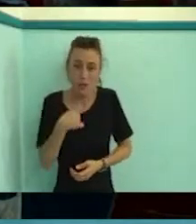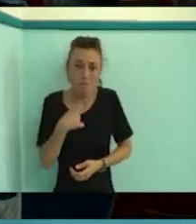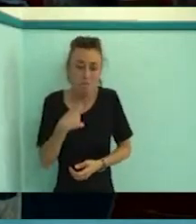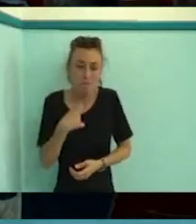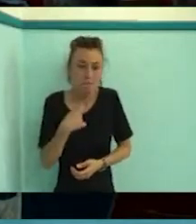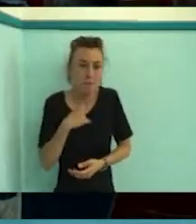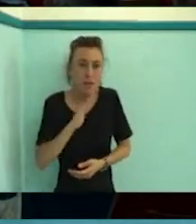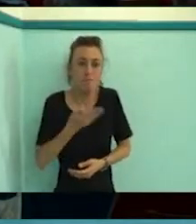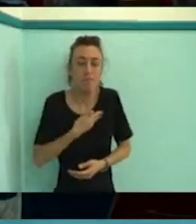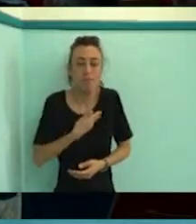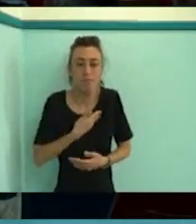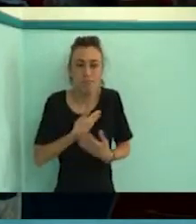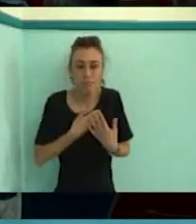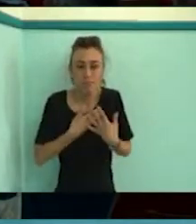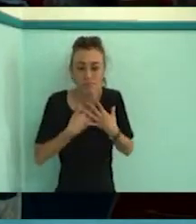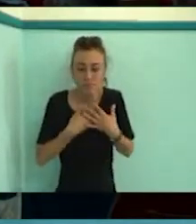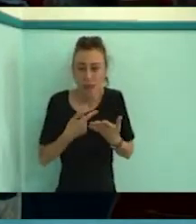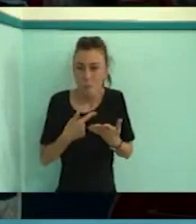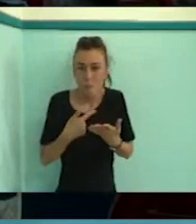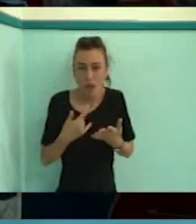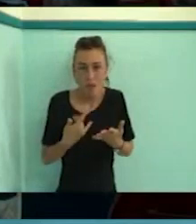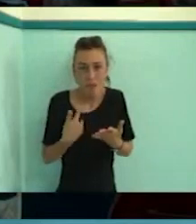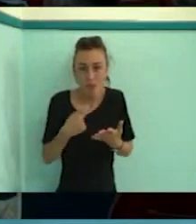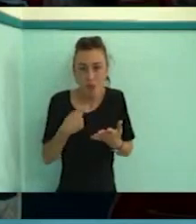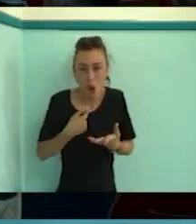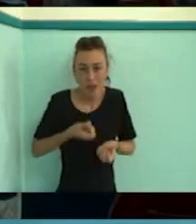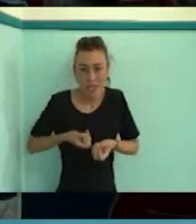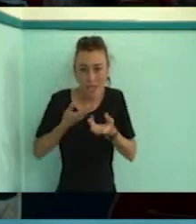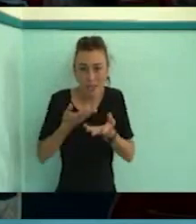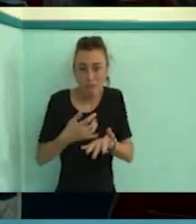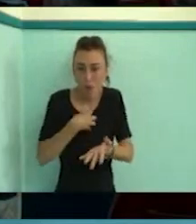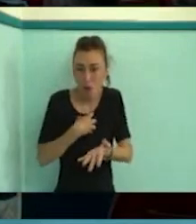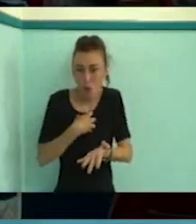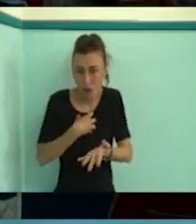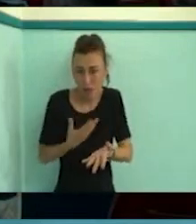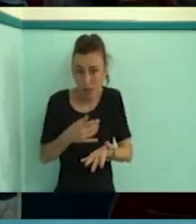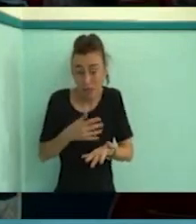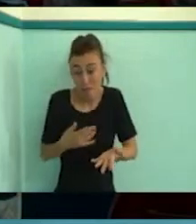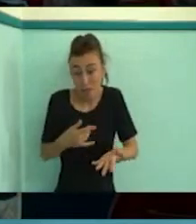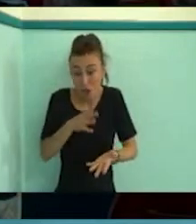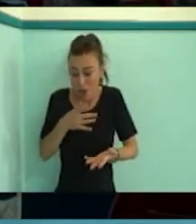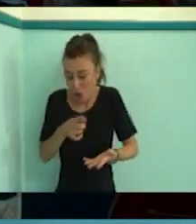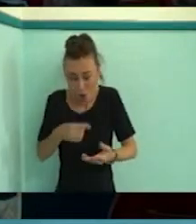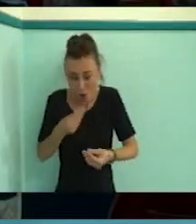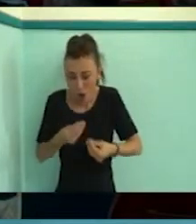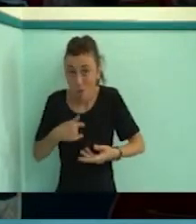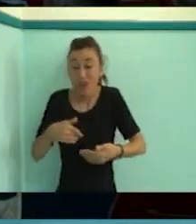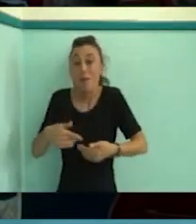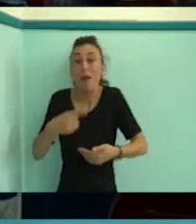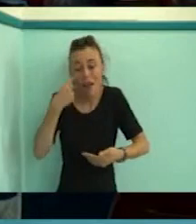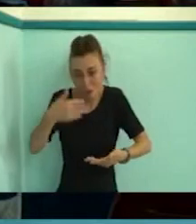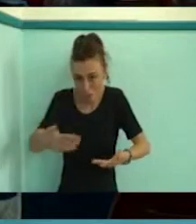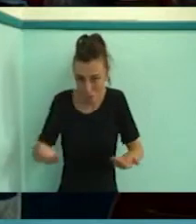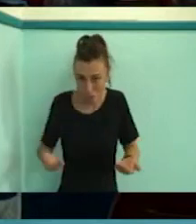entonces me cuesta poder expresarlo pero creo que si no lo hago ahora es el momento y Bueno voy a cumplir 50 años